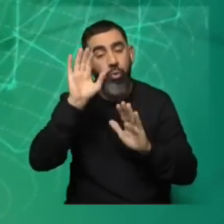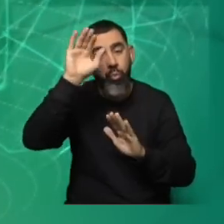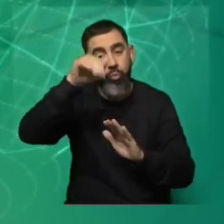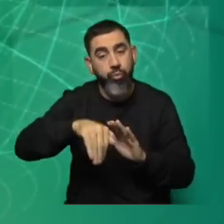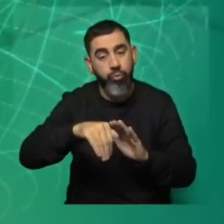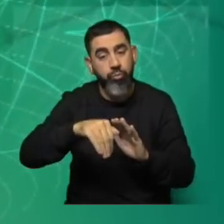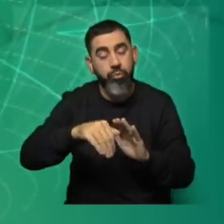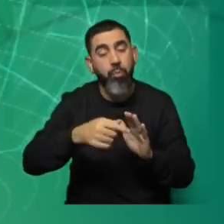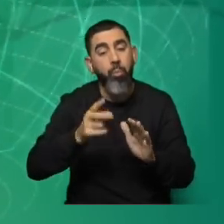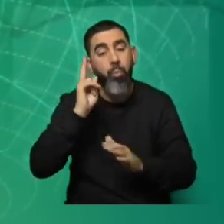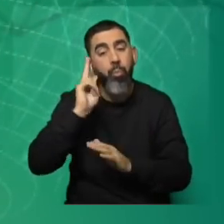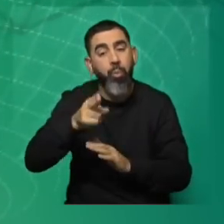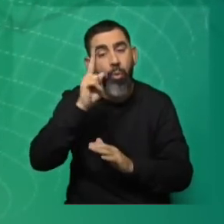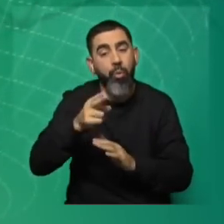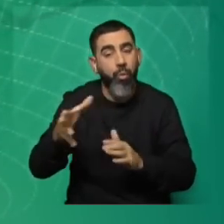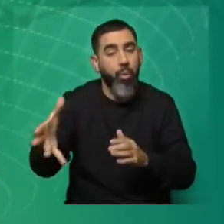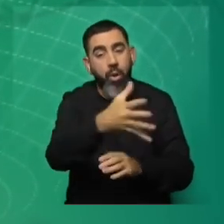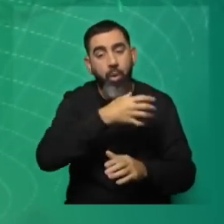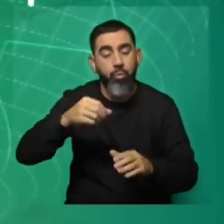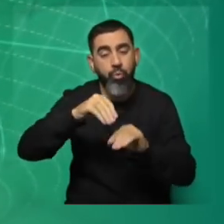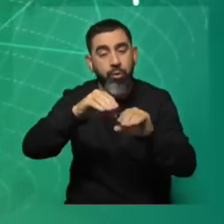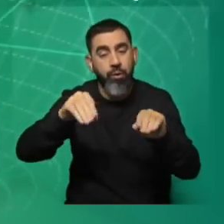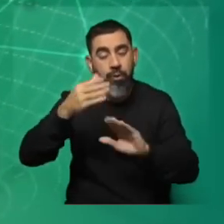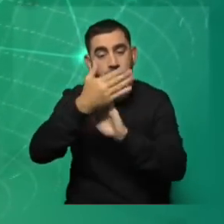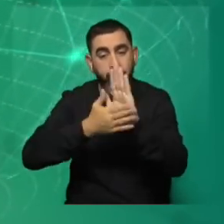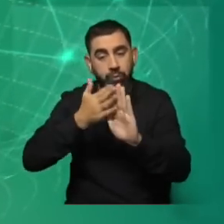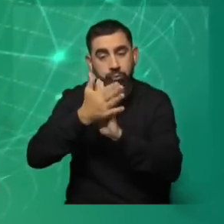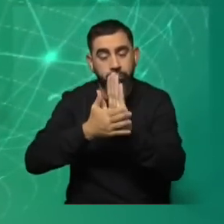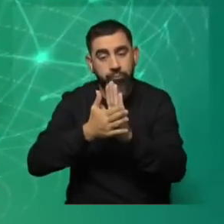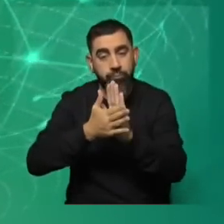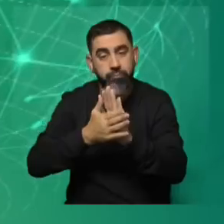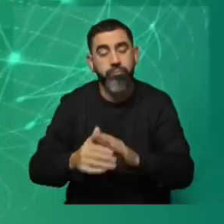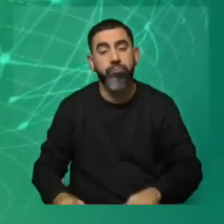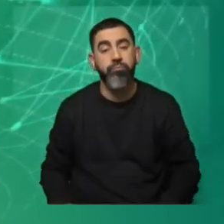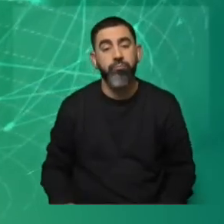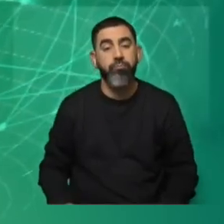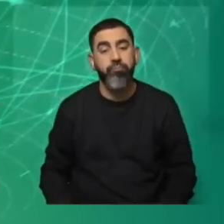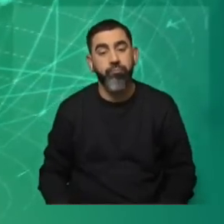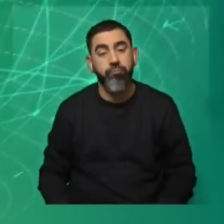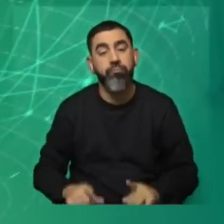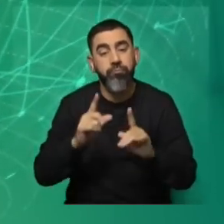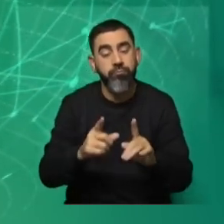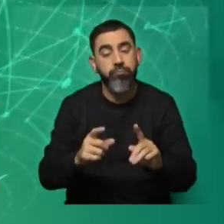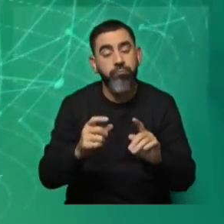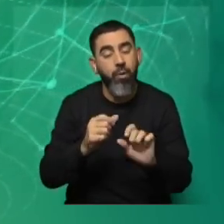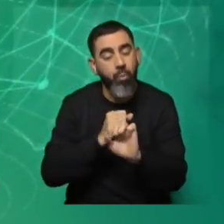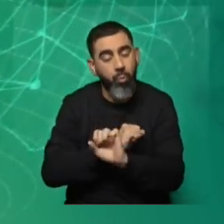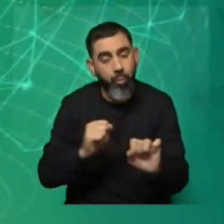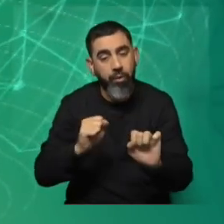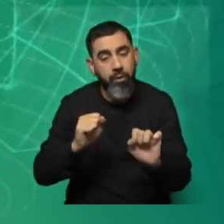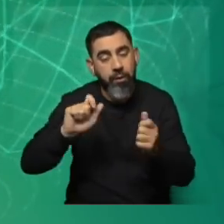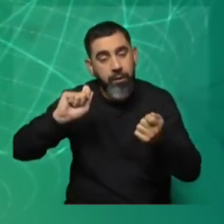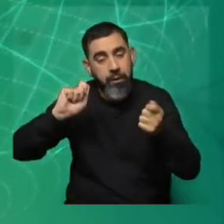que prohíbe la usura en el territorio nacional y que además signifique una posibilidad de